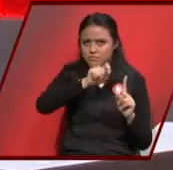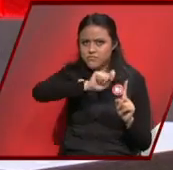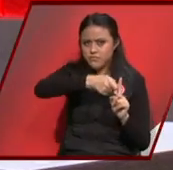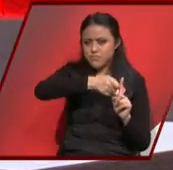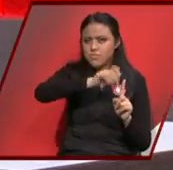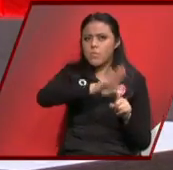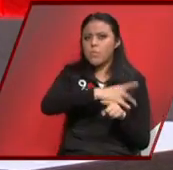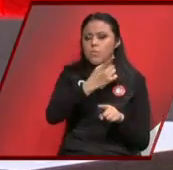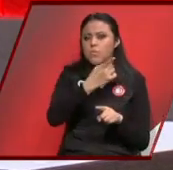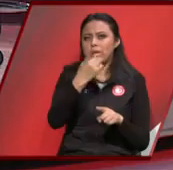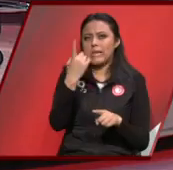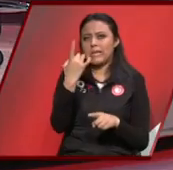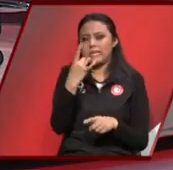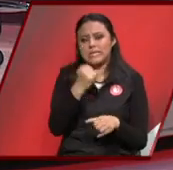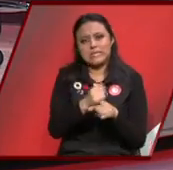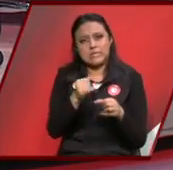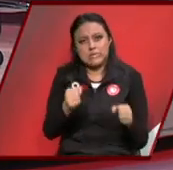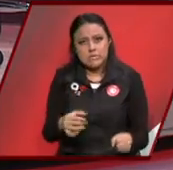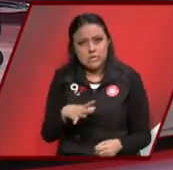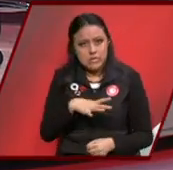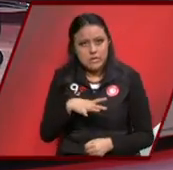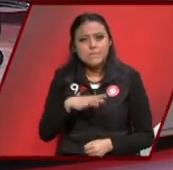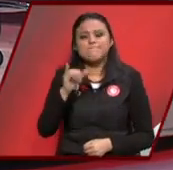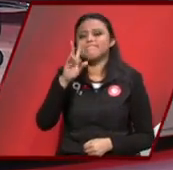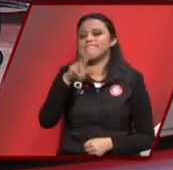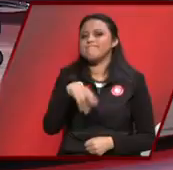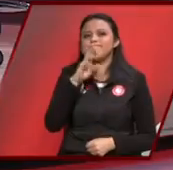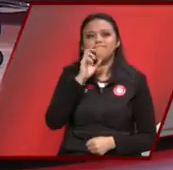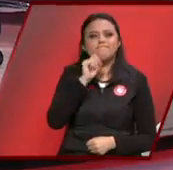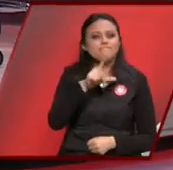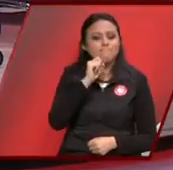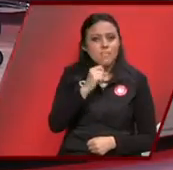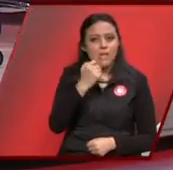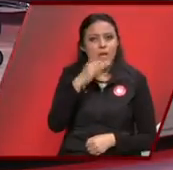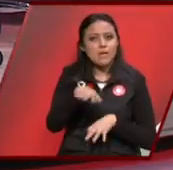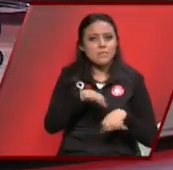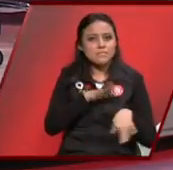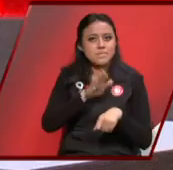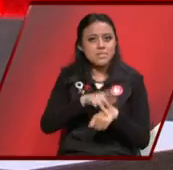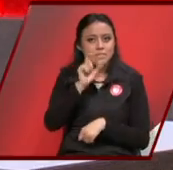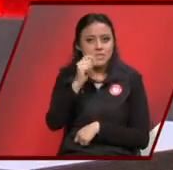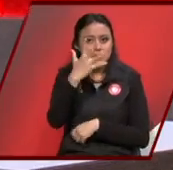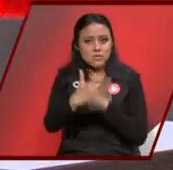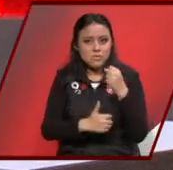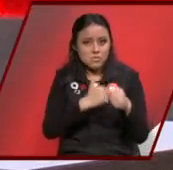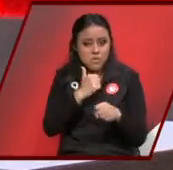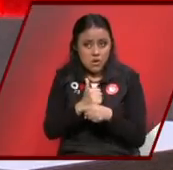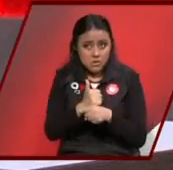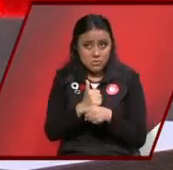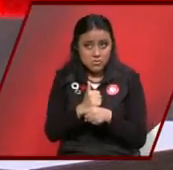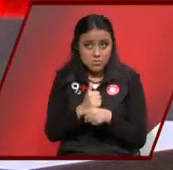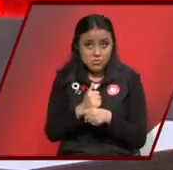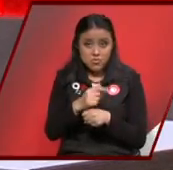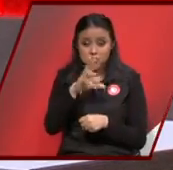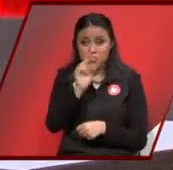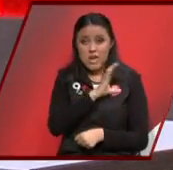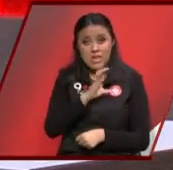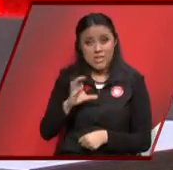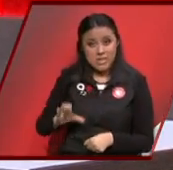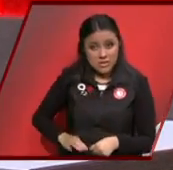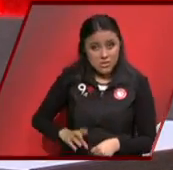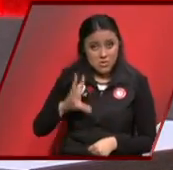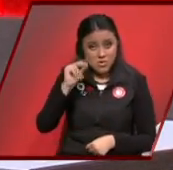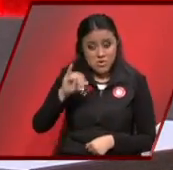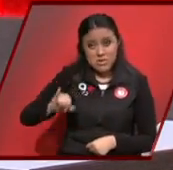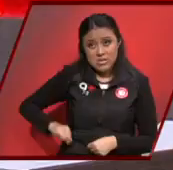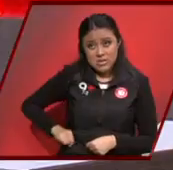por la inseguridad que se reina? Así es, y justo por ese trabajo que tengo durante más de 25 años, Jorge, que no depende de una candidatura, sino de